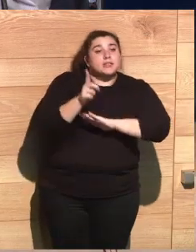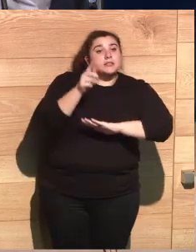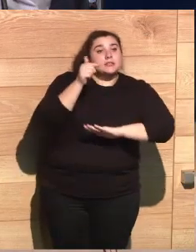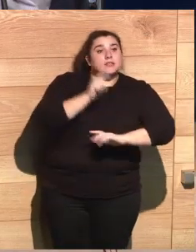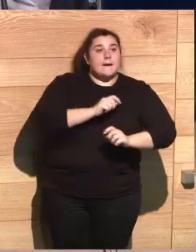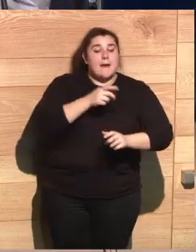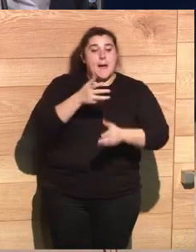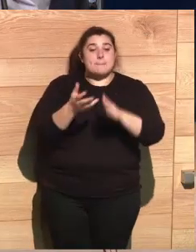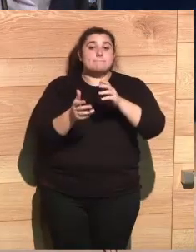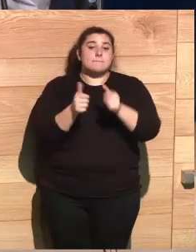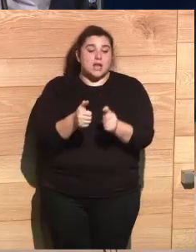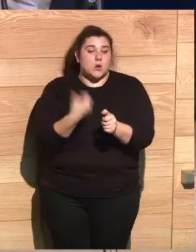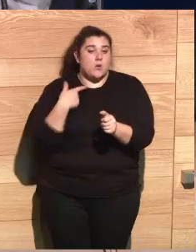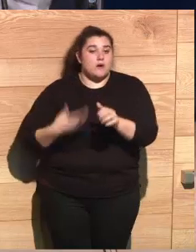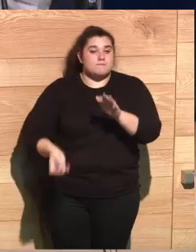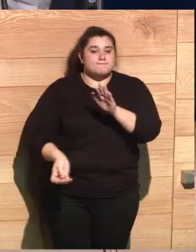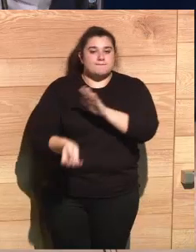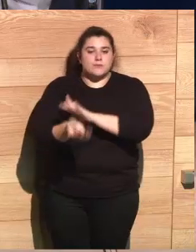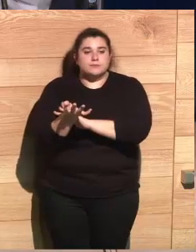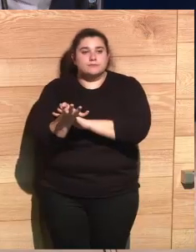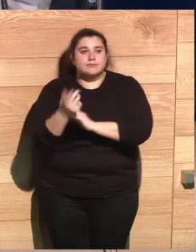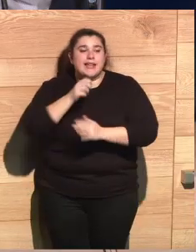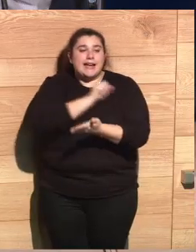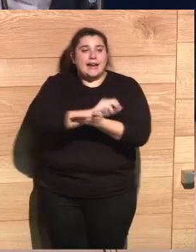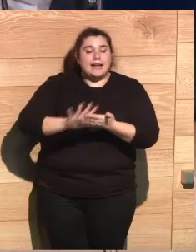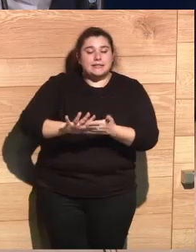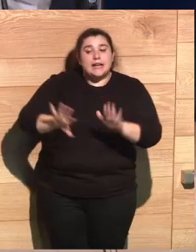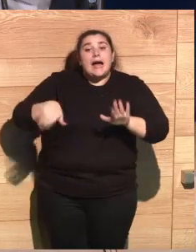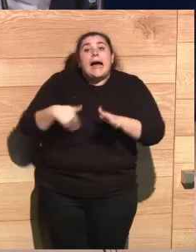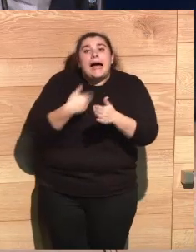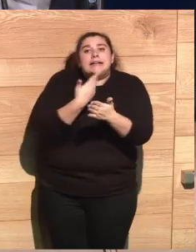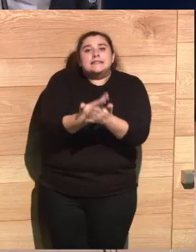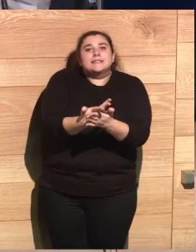gratis. Tú lo puedes descargar gratis y puedes jugar gratis hasta cierto punto.